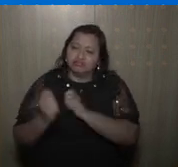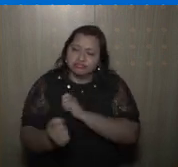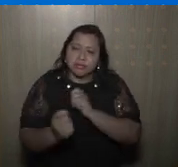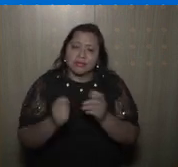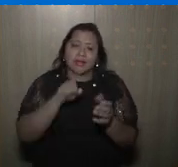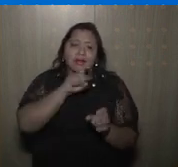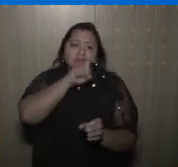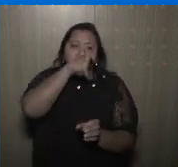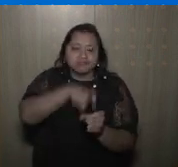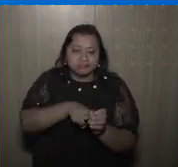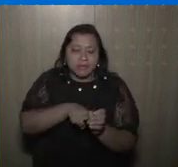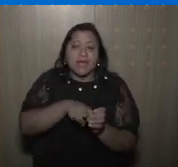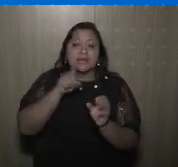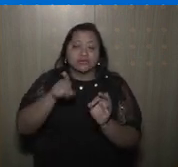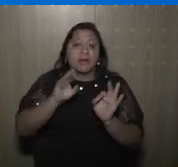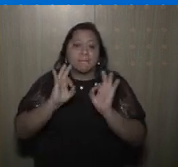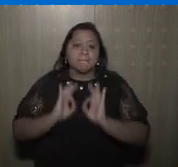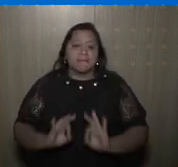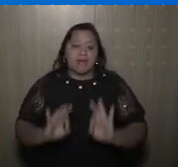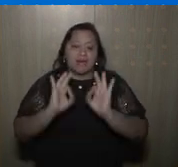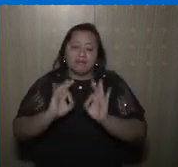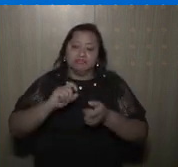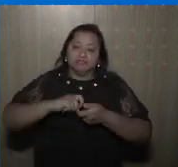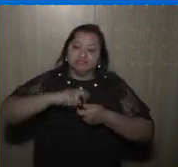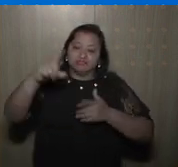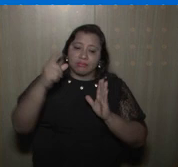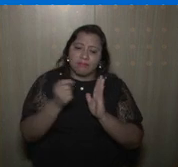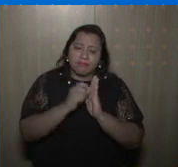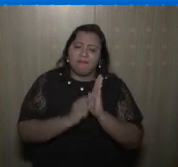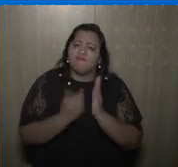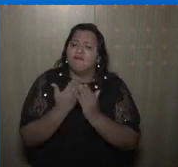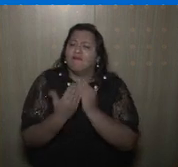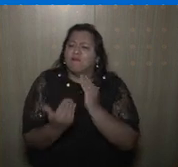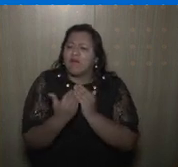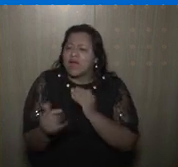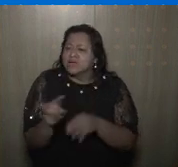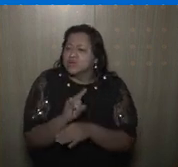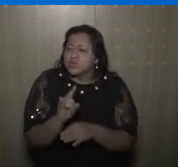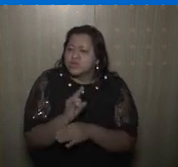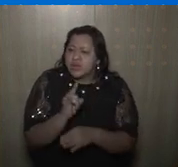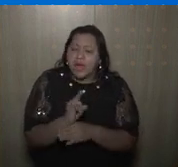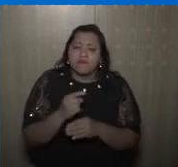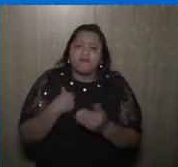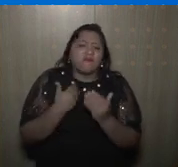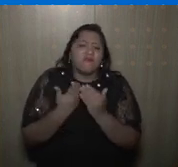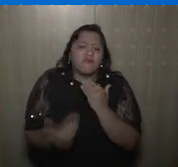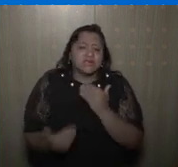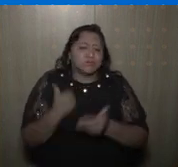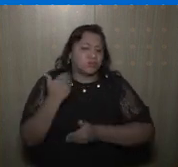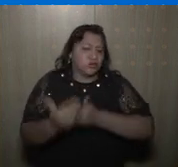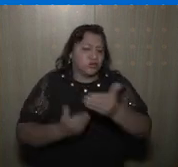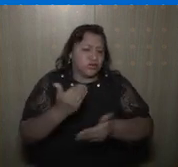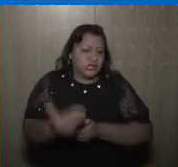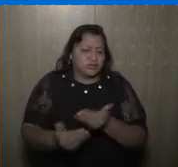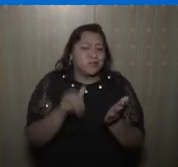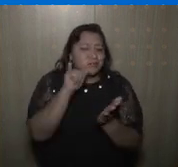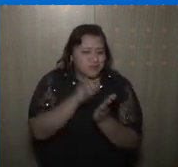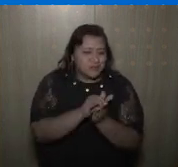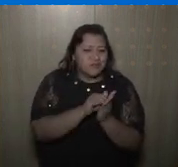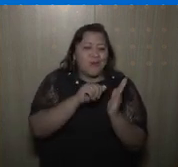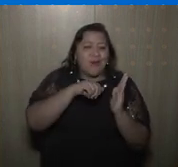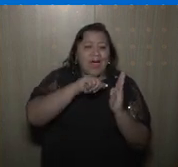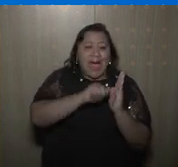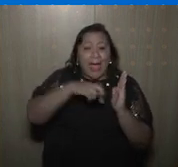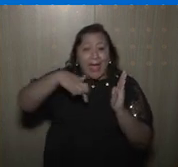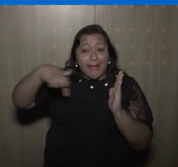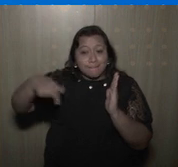calificados. Es una plataforma relativamente fácil de usar y que facilita estos procesos. Como toda plataforma, pues hay oportunidades de